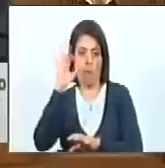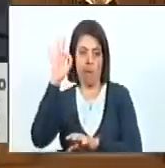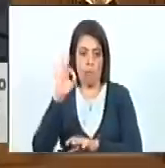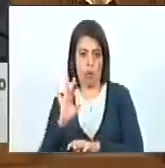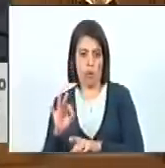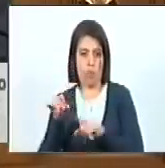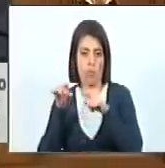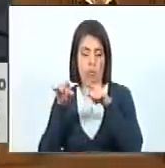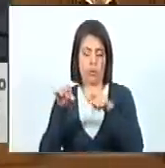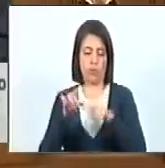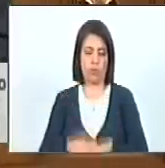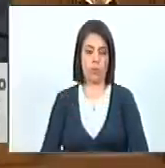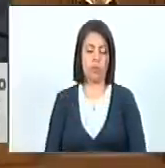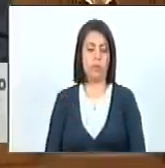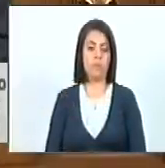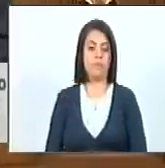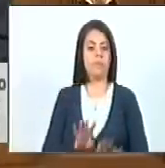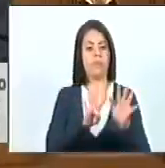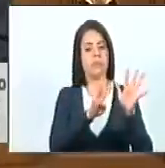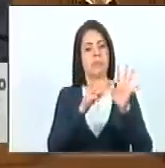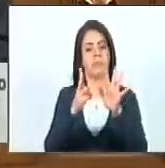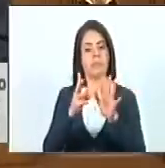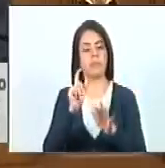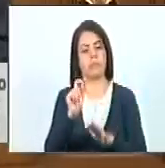52.02%, del